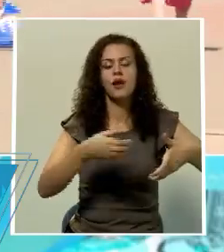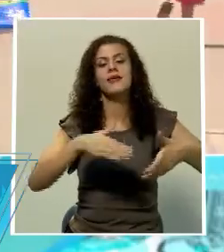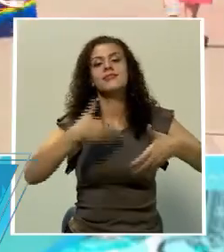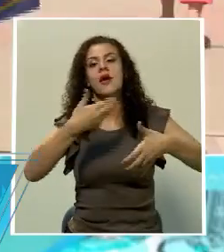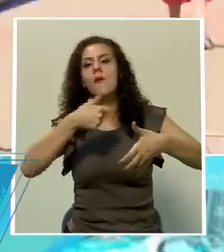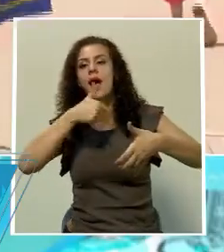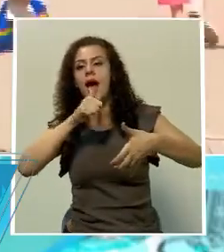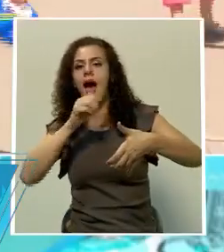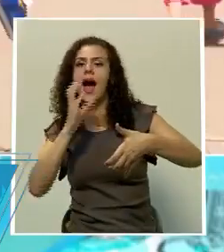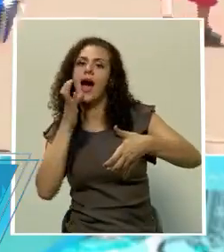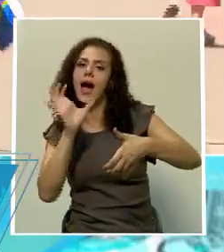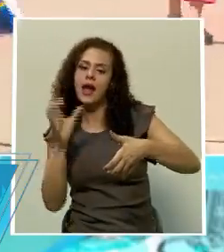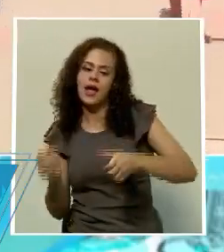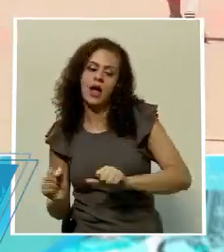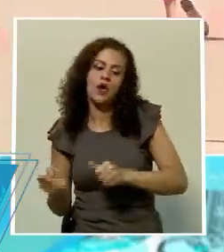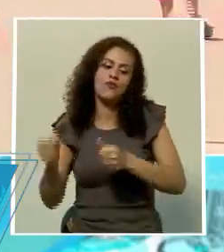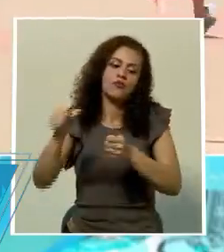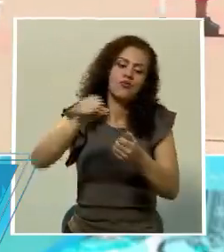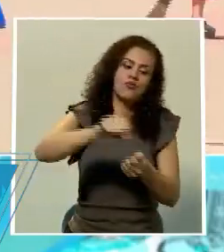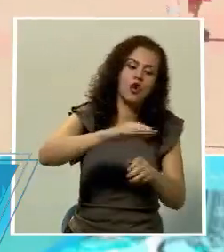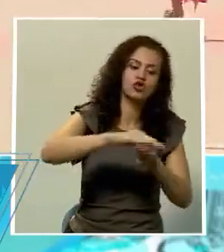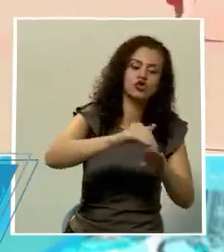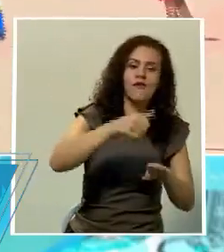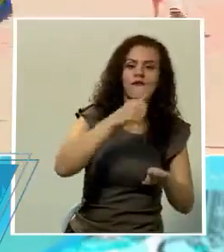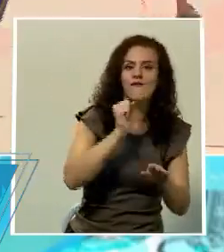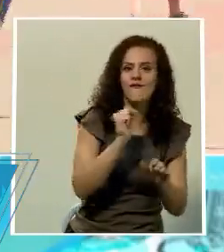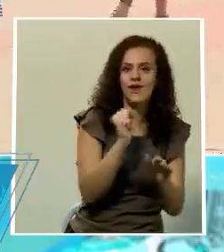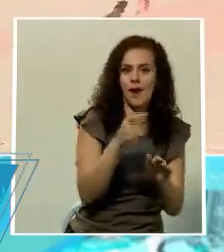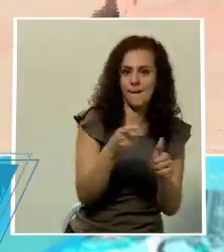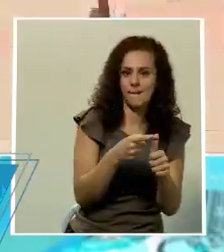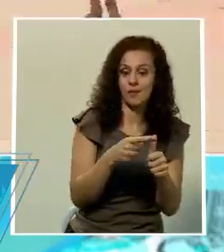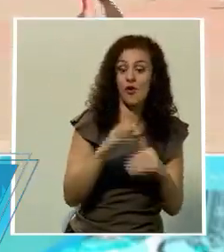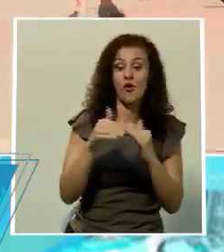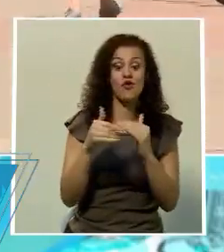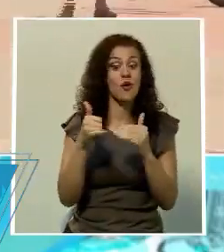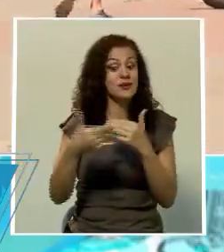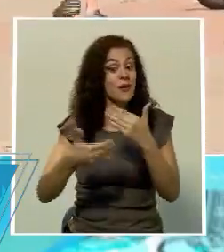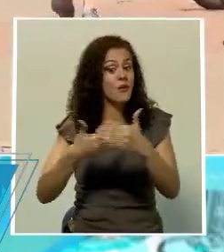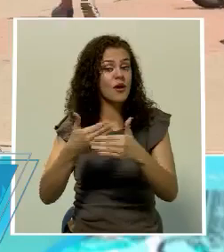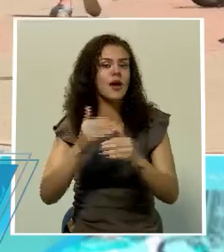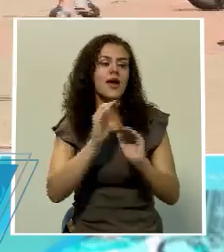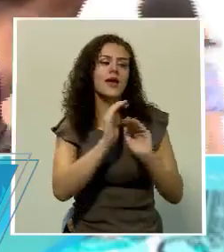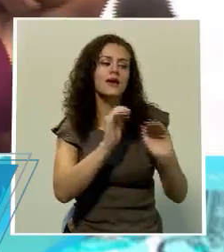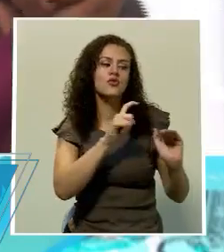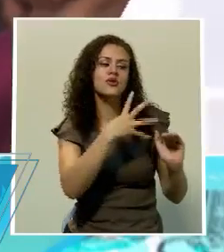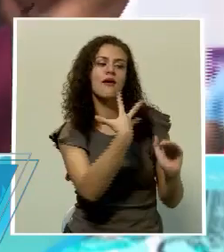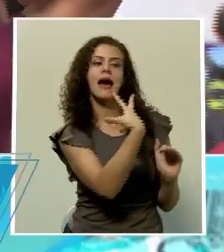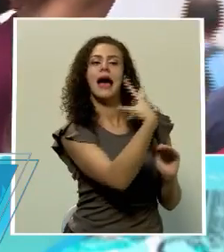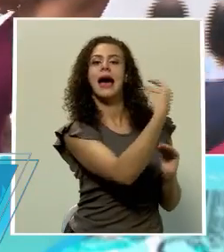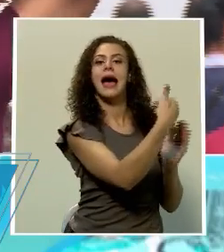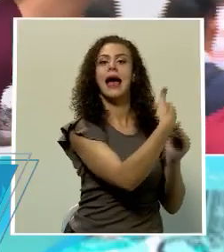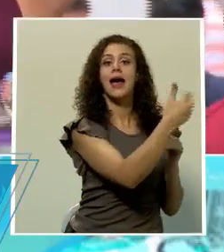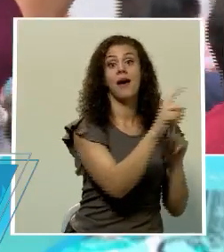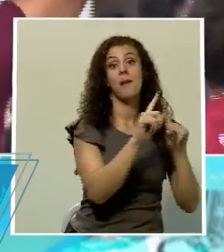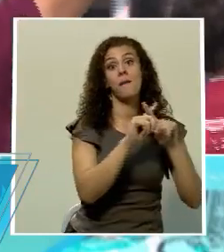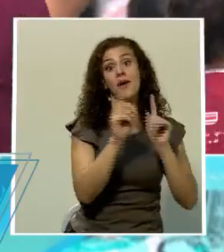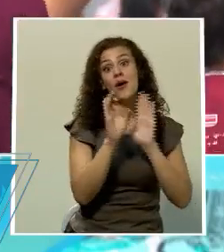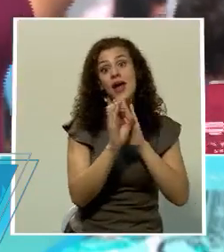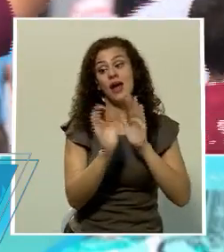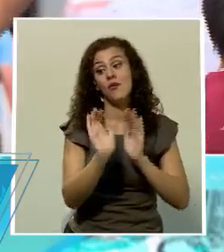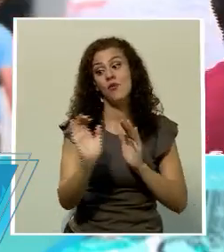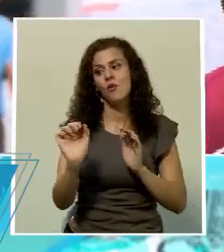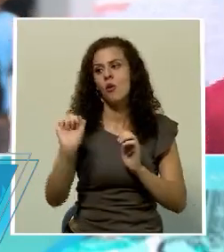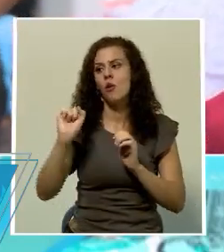y después el agua caliente sobre el agua fría. Y todo este proceso el menor debe estar en otro lado. El problema es que cuando se deja el menor en otro